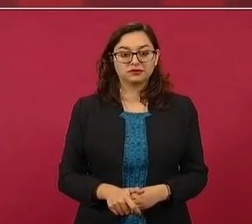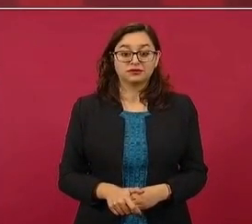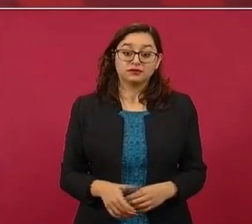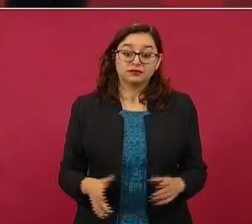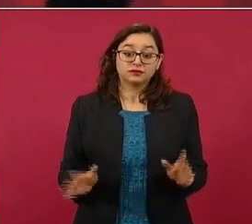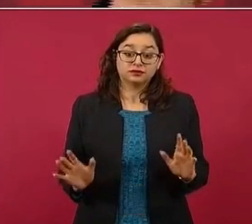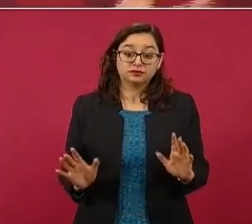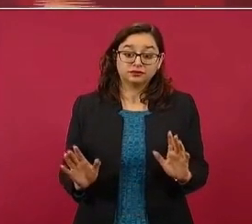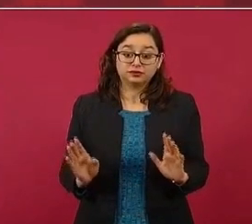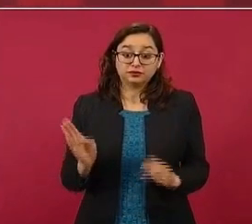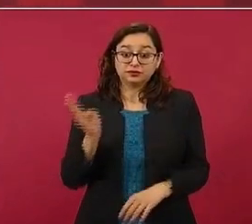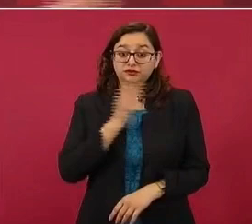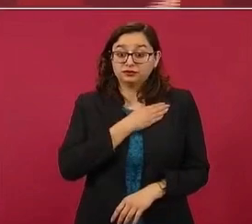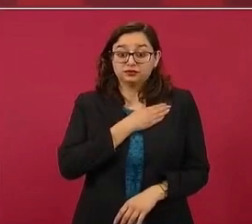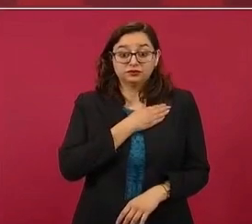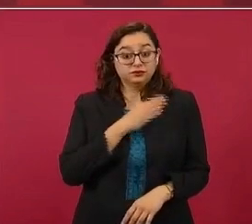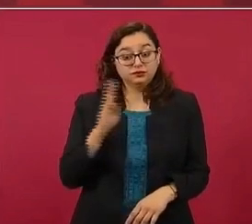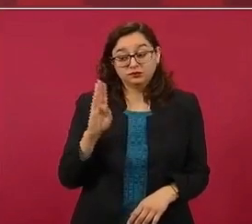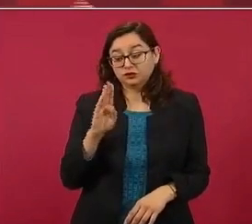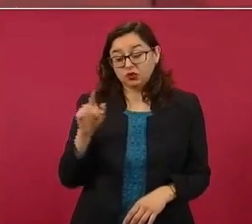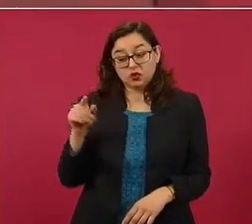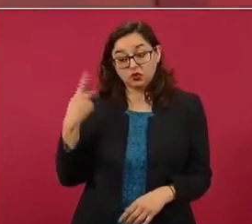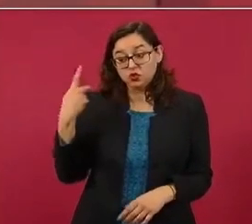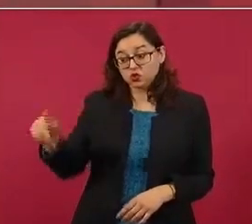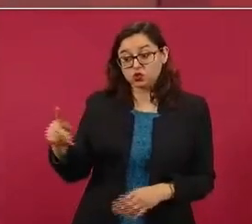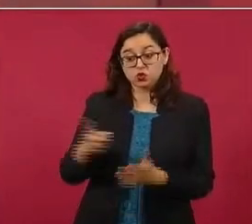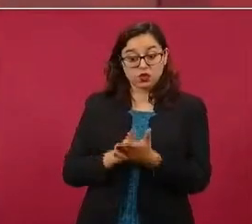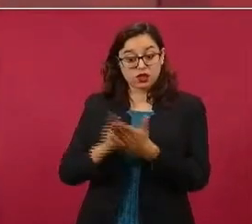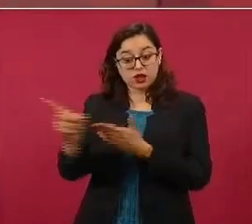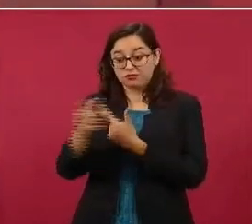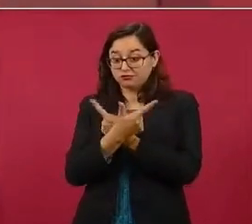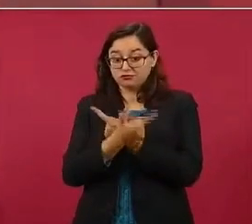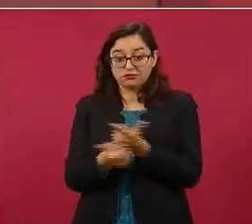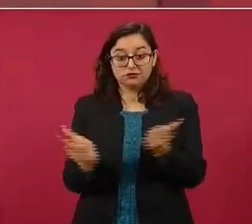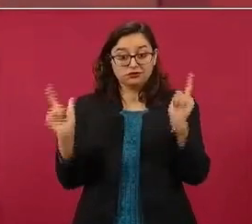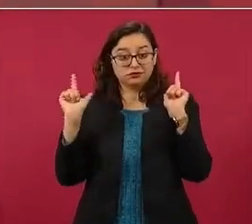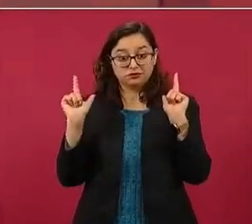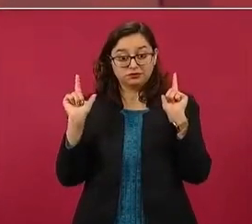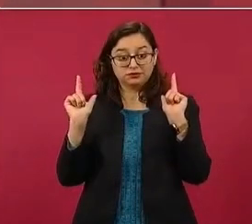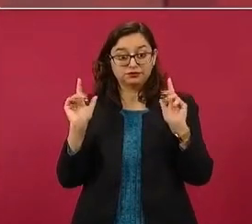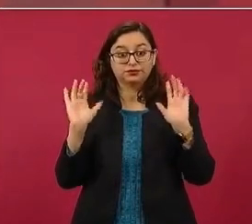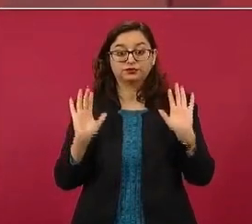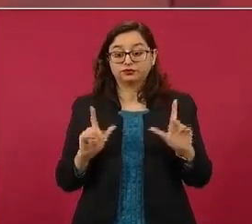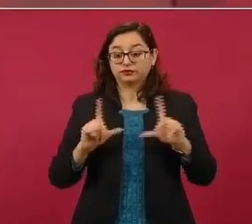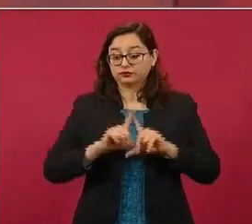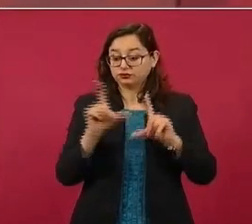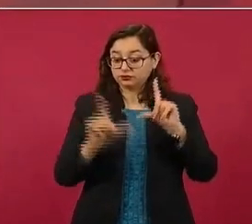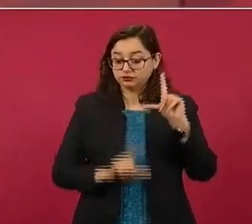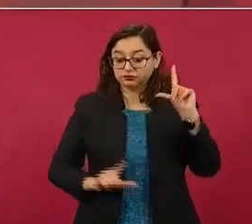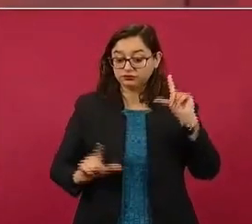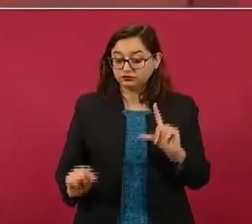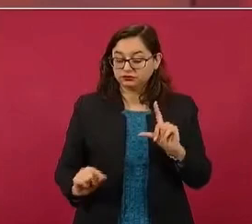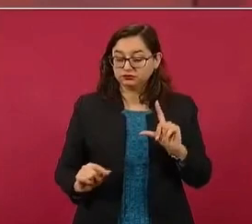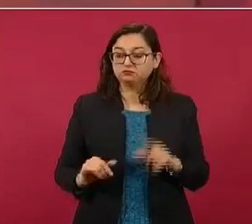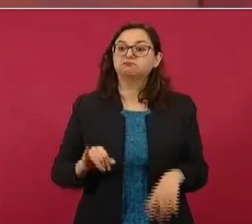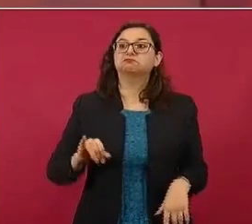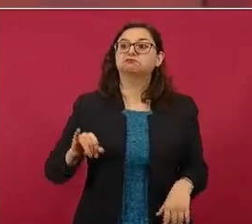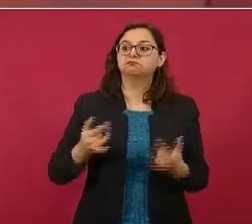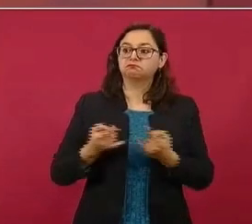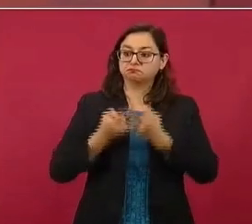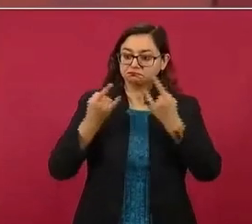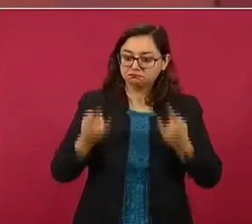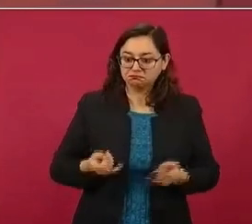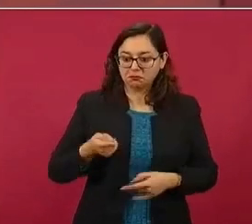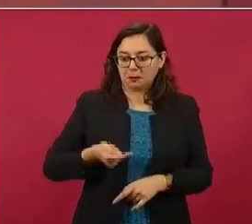Pero bueno, somos libres y es un proceso que estamos viviendo en México muy interesante por